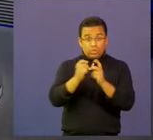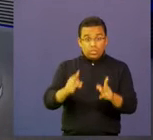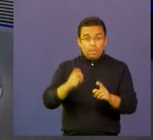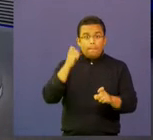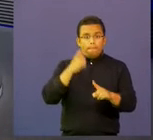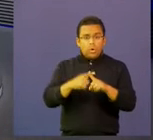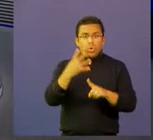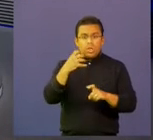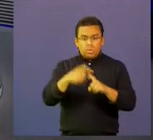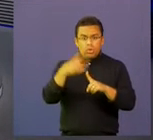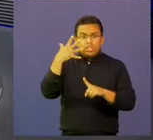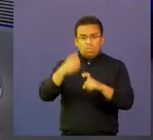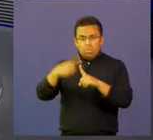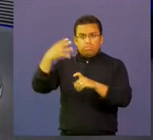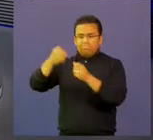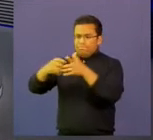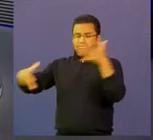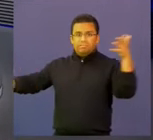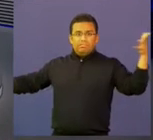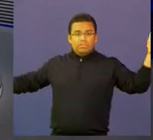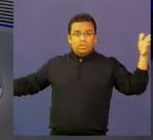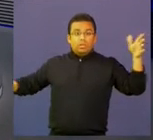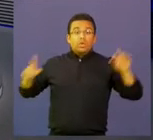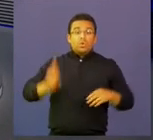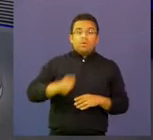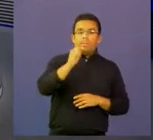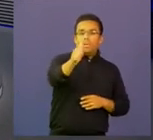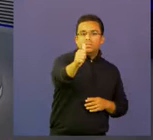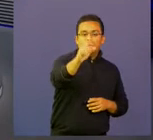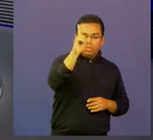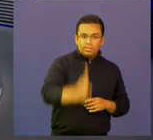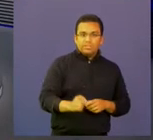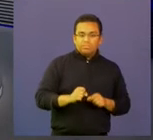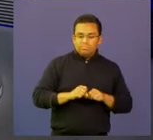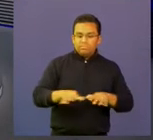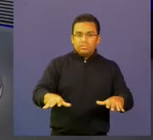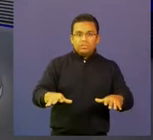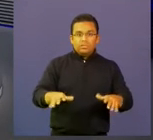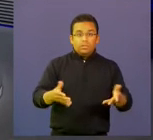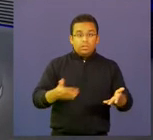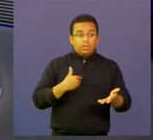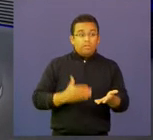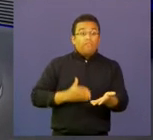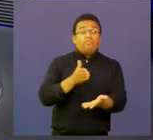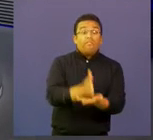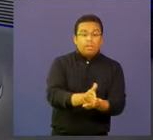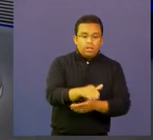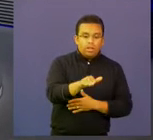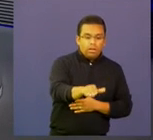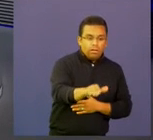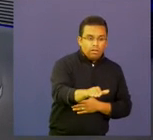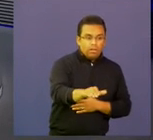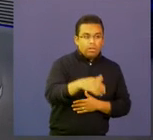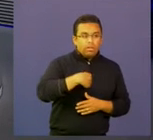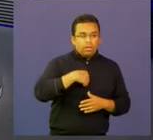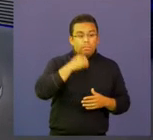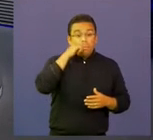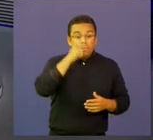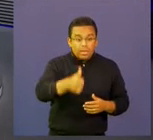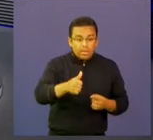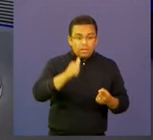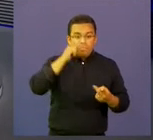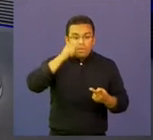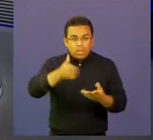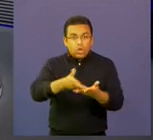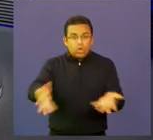o 5 si cada uno de ustedes decide amplificar, decide ir y tocar y traer para mañana, que van a haber unas cosas maravillosas en